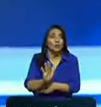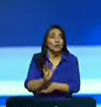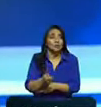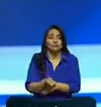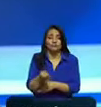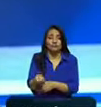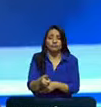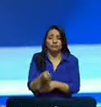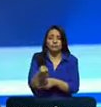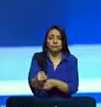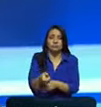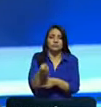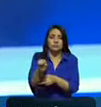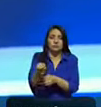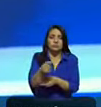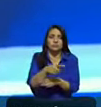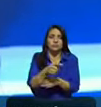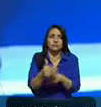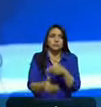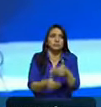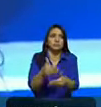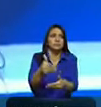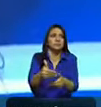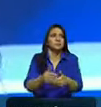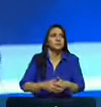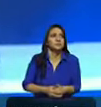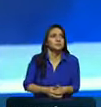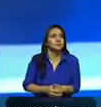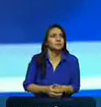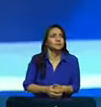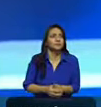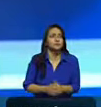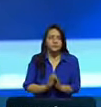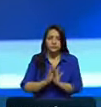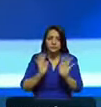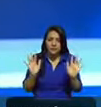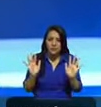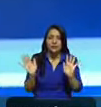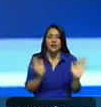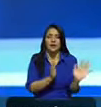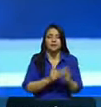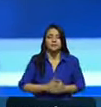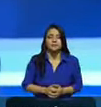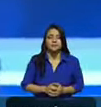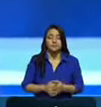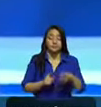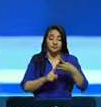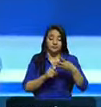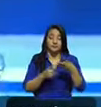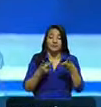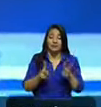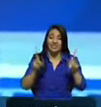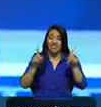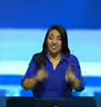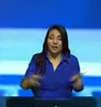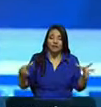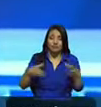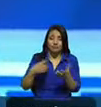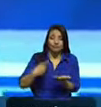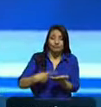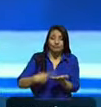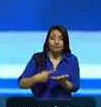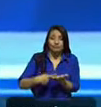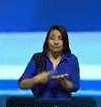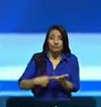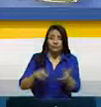aportes específicos para los procesos más amplios. Y creo que también debemos discutir cómo vamos a